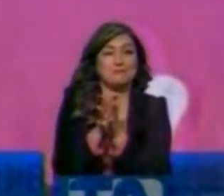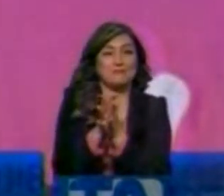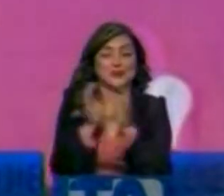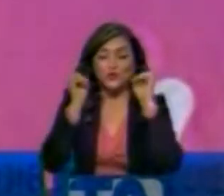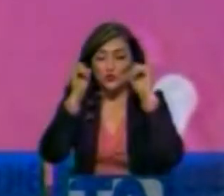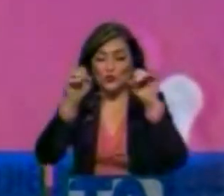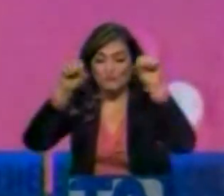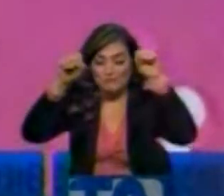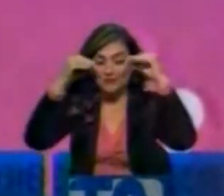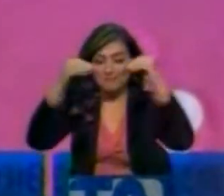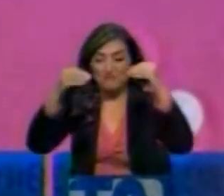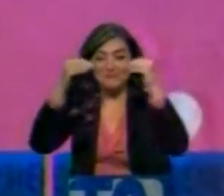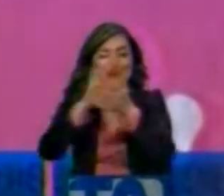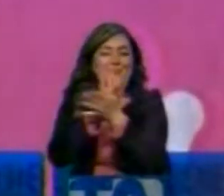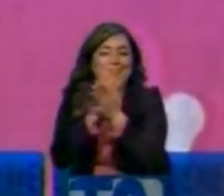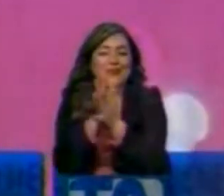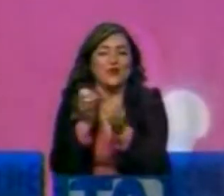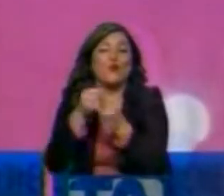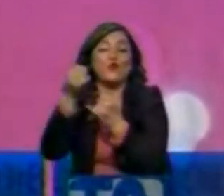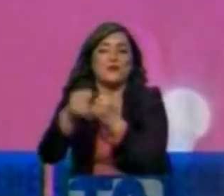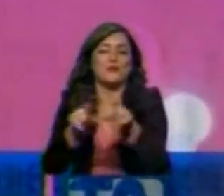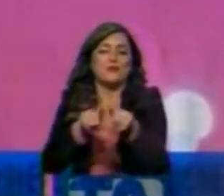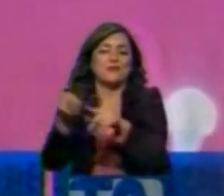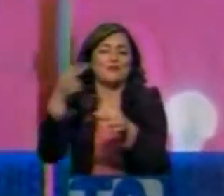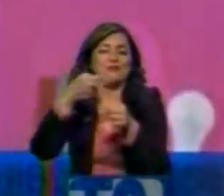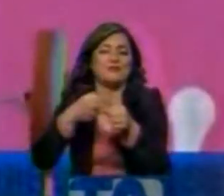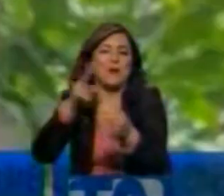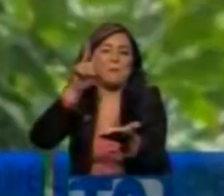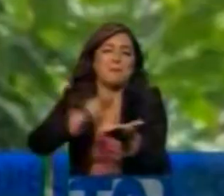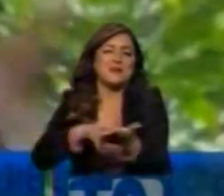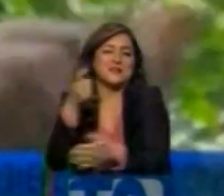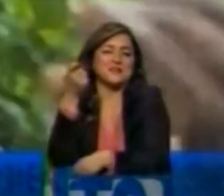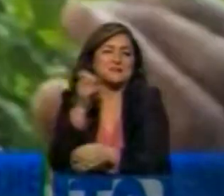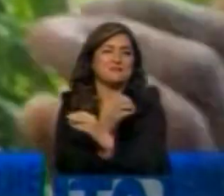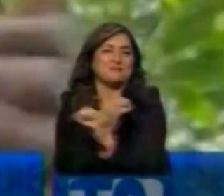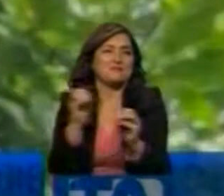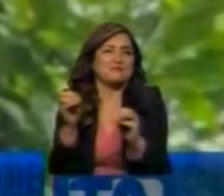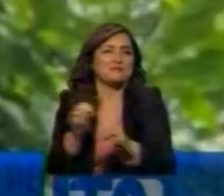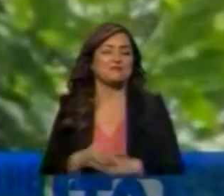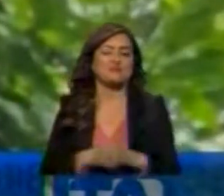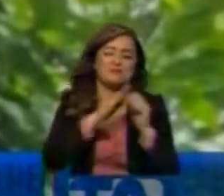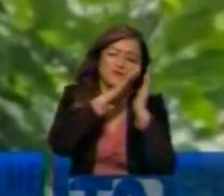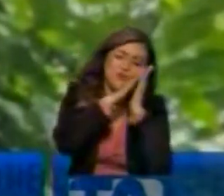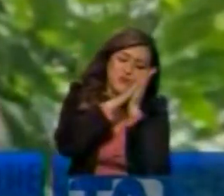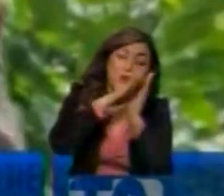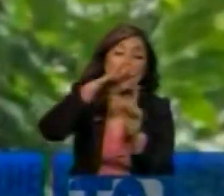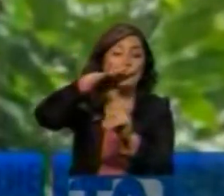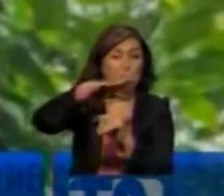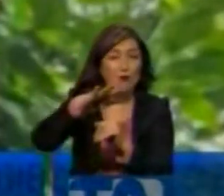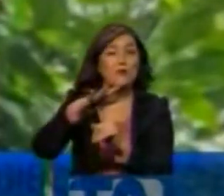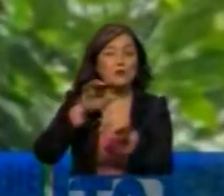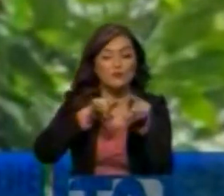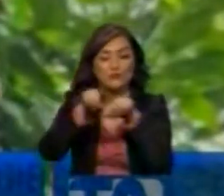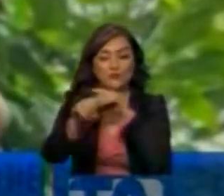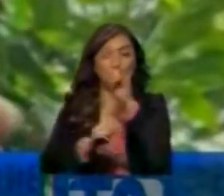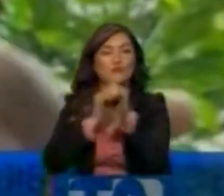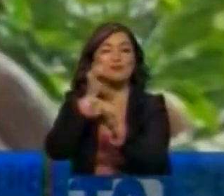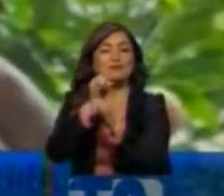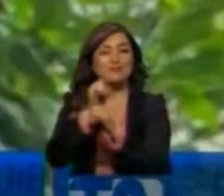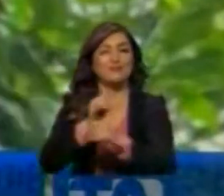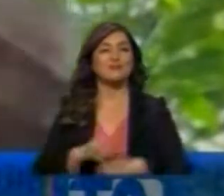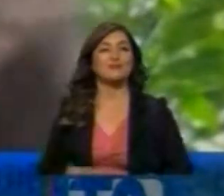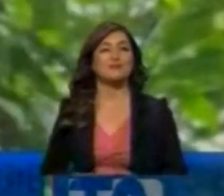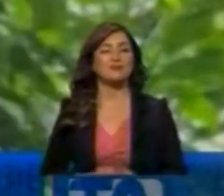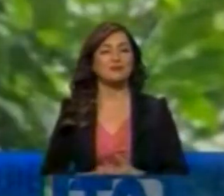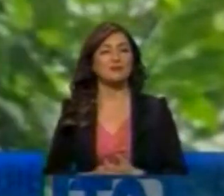entrenador. Se quedó sin ir a su último torneo por no tener visa ni dinero. Le ha tocado dormir en parques para poder competir internacionalmente, nos